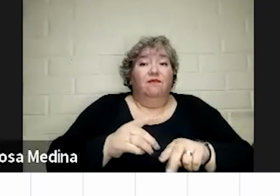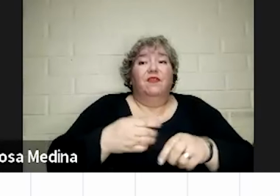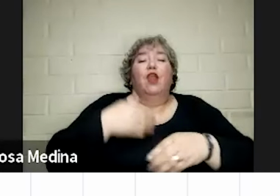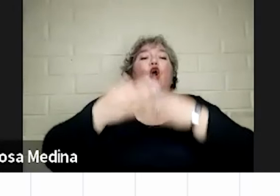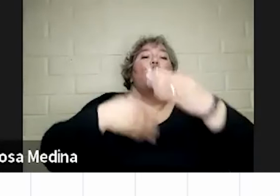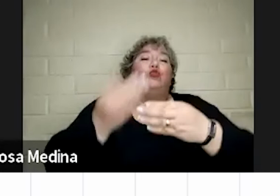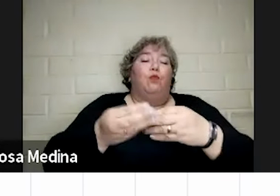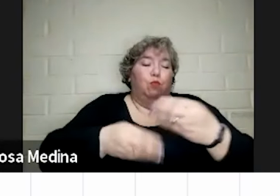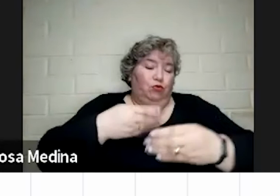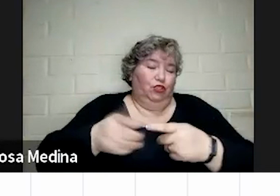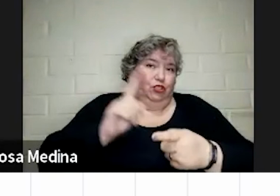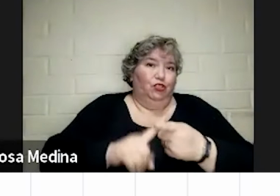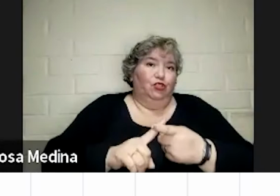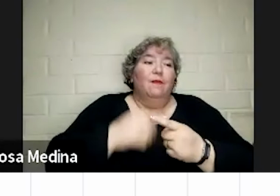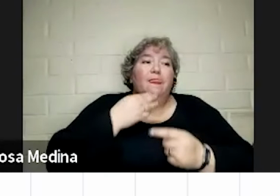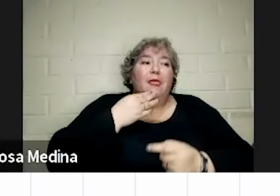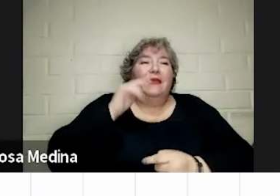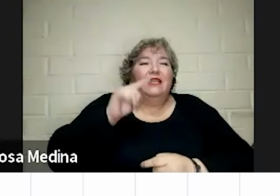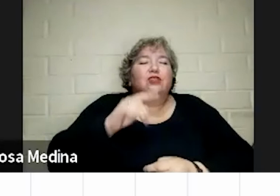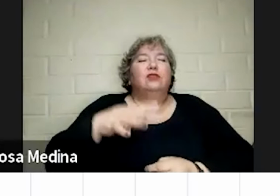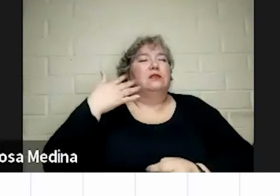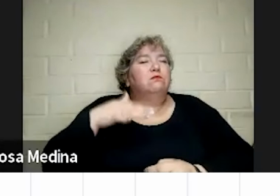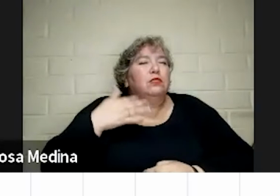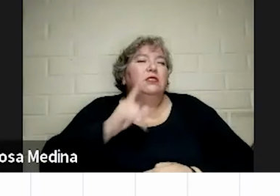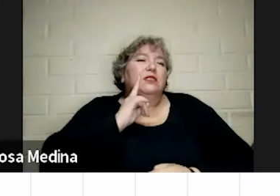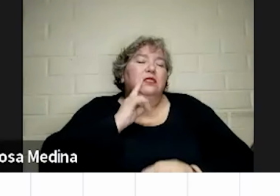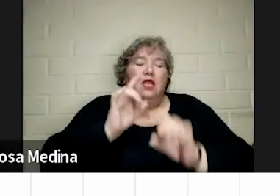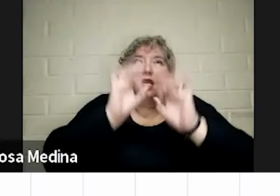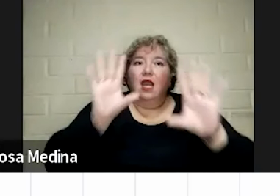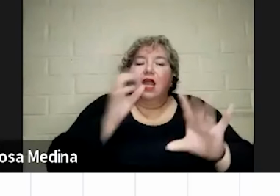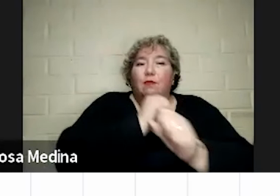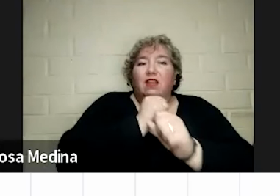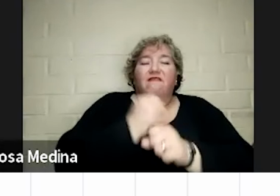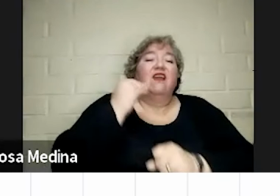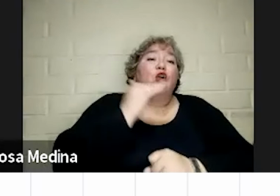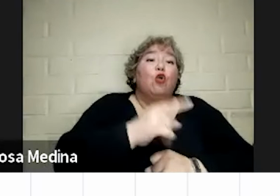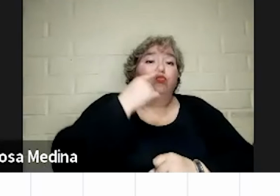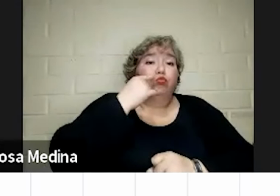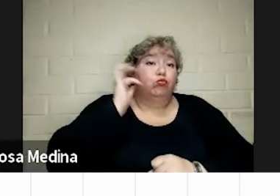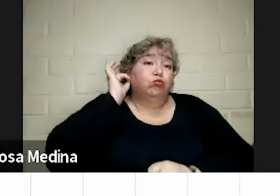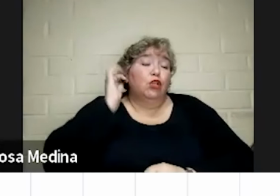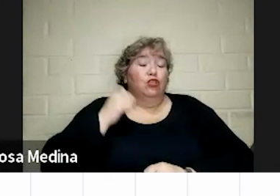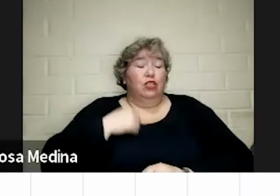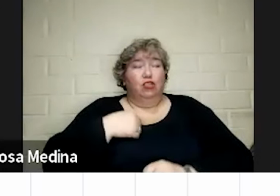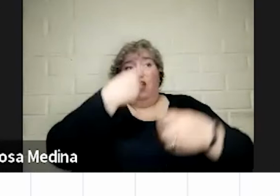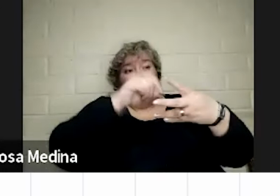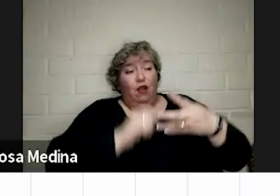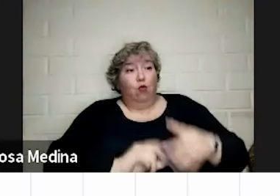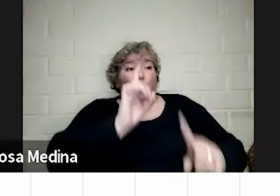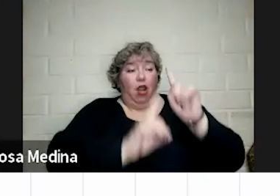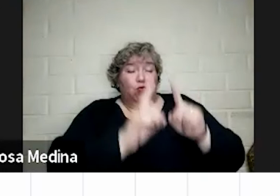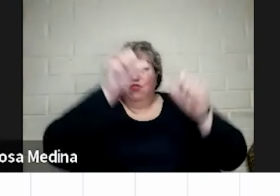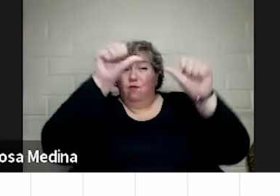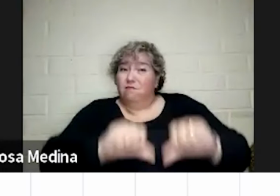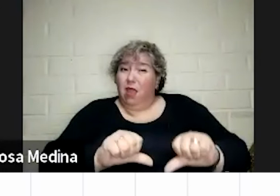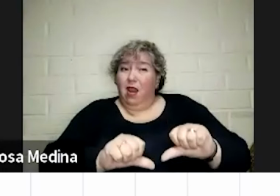Entonces, es importante también tener eso en claro para el trabajo con los niños y las niñas. Si yo evalúo a los niños y a algunos les va mal en